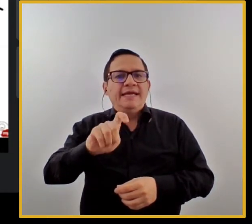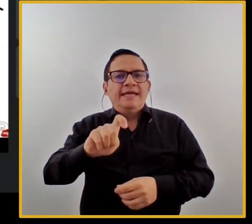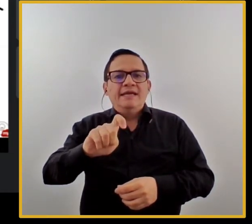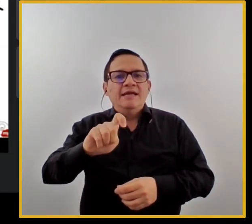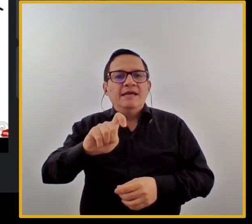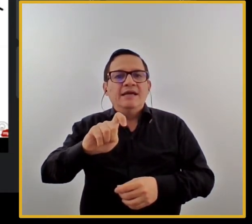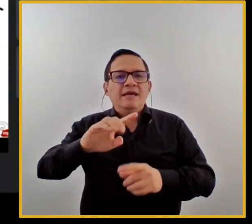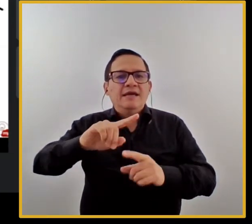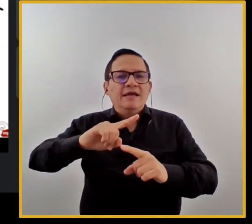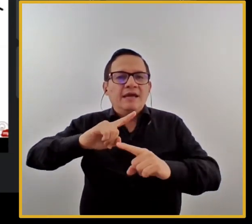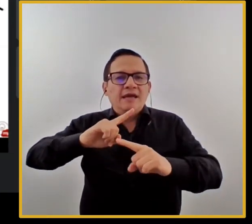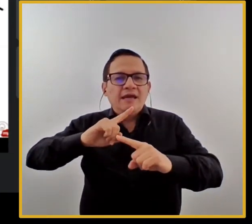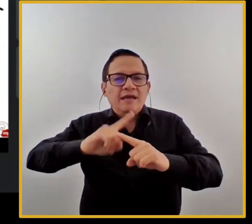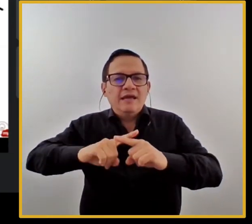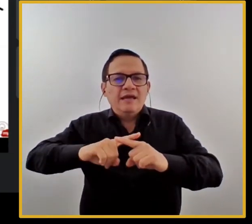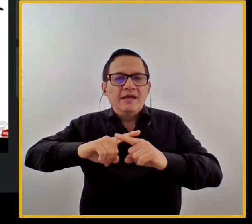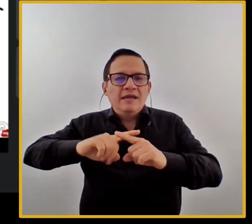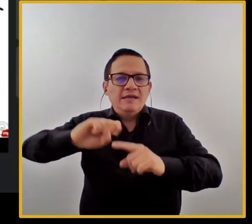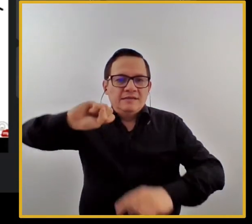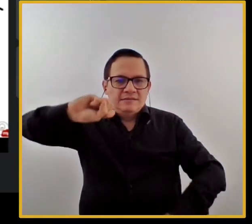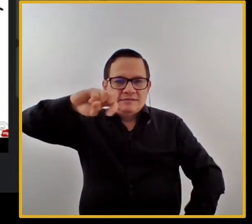x al cubo